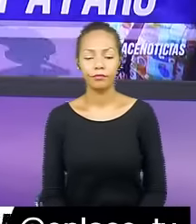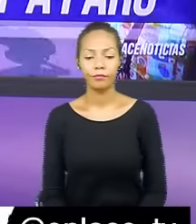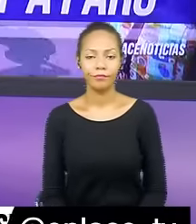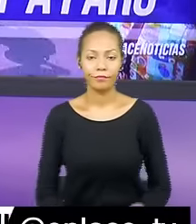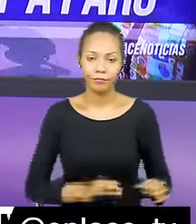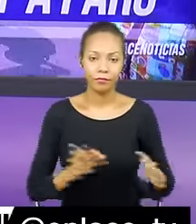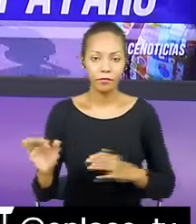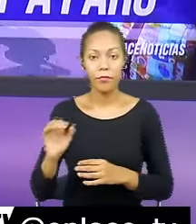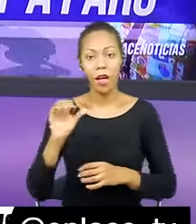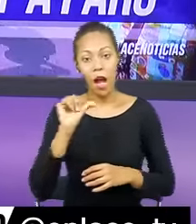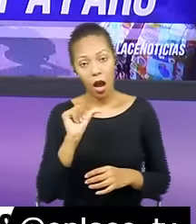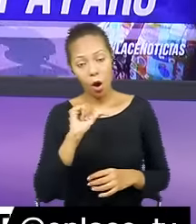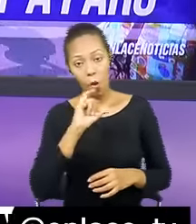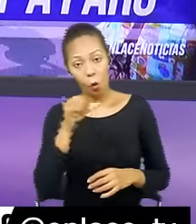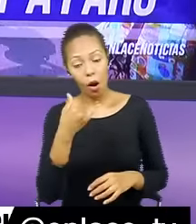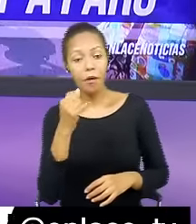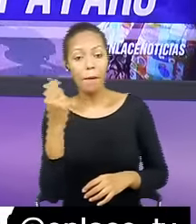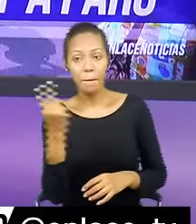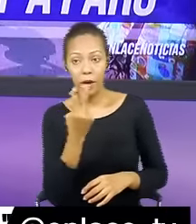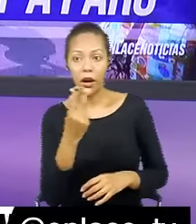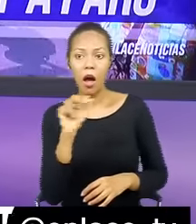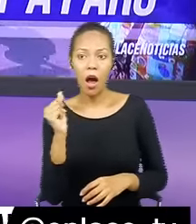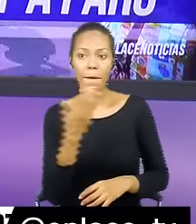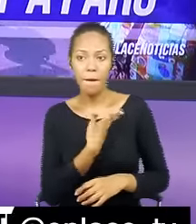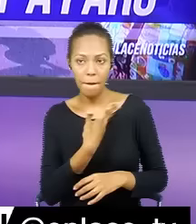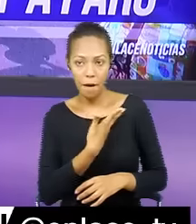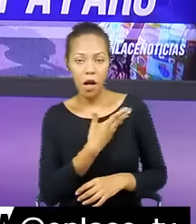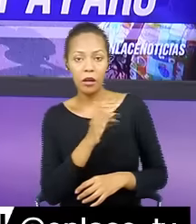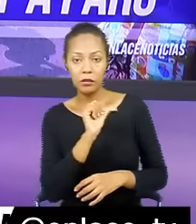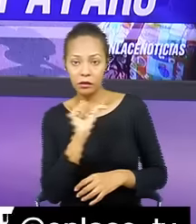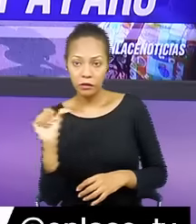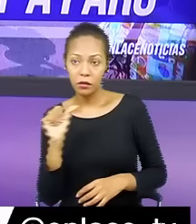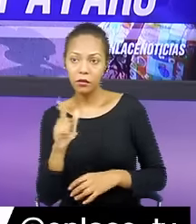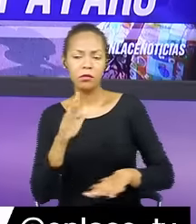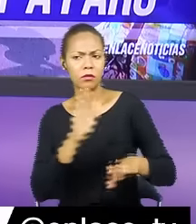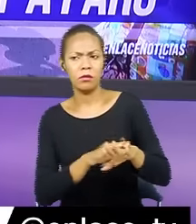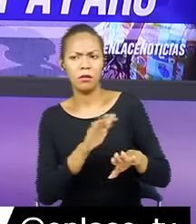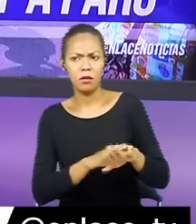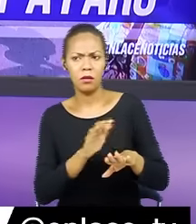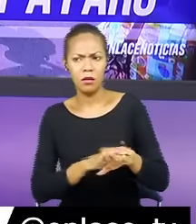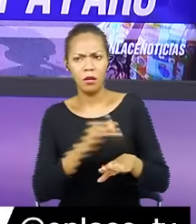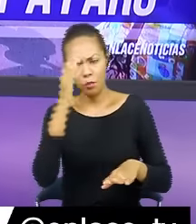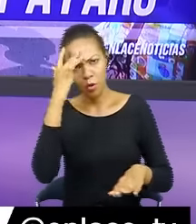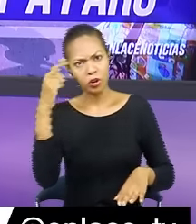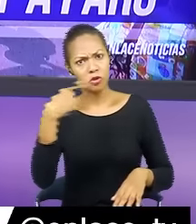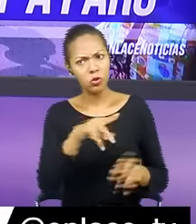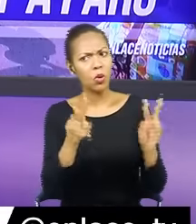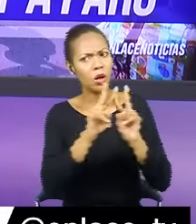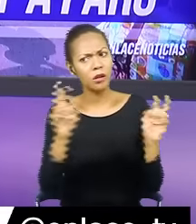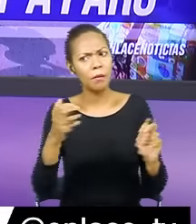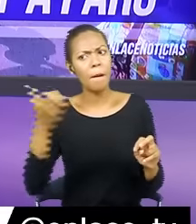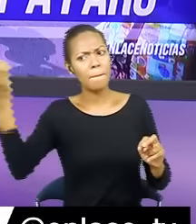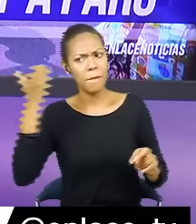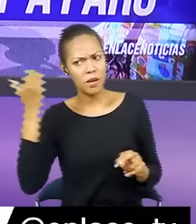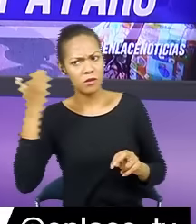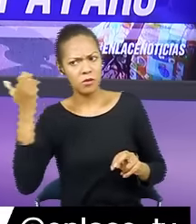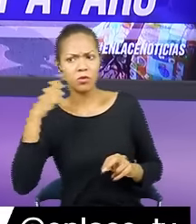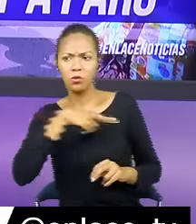días jueves y viernes para reclamar el fallo en firme de la Corte Constitucional sobre pensión de jubilación y otras prestaciones sociales para